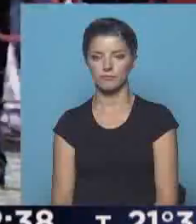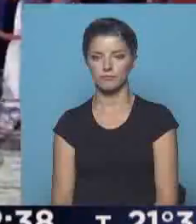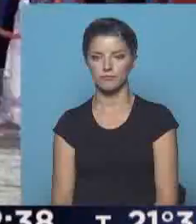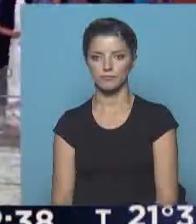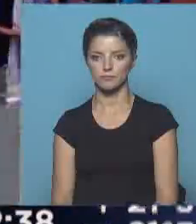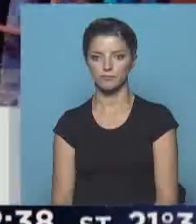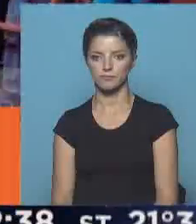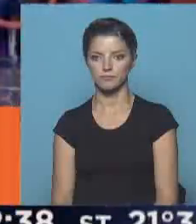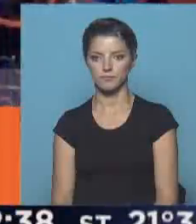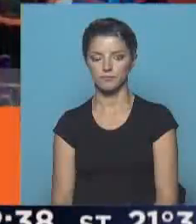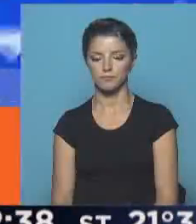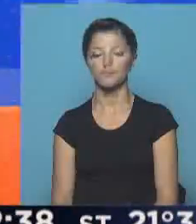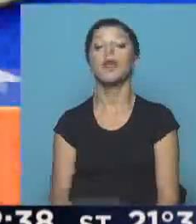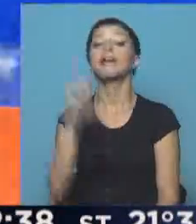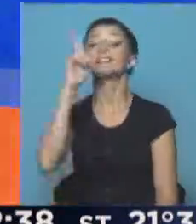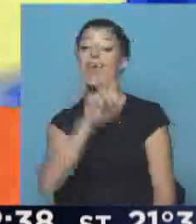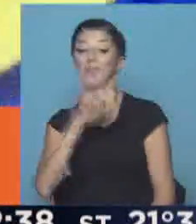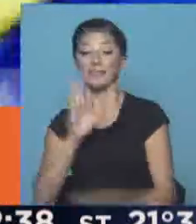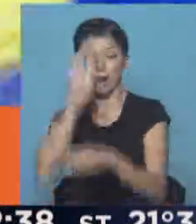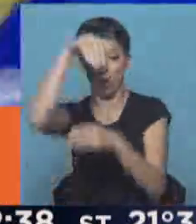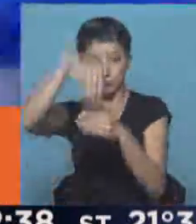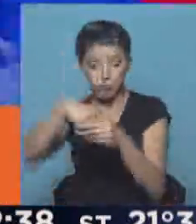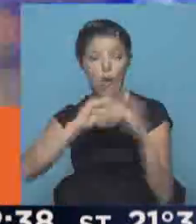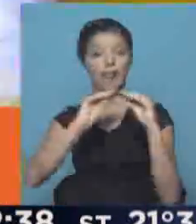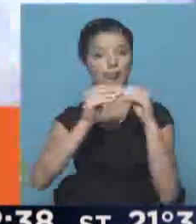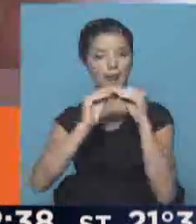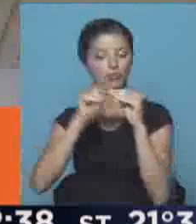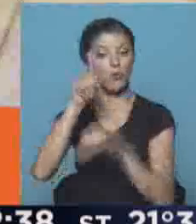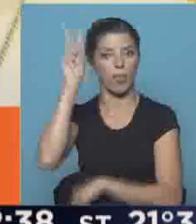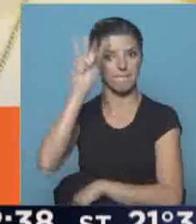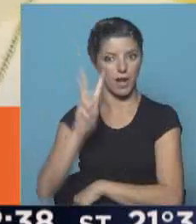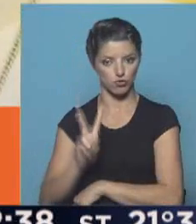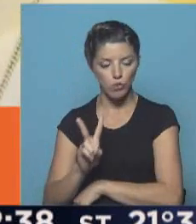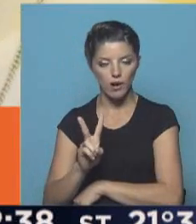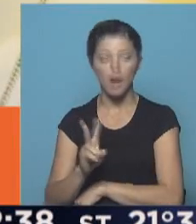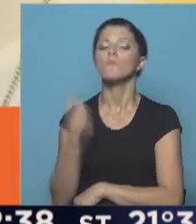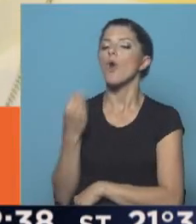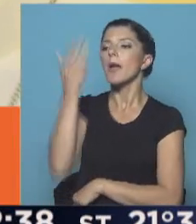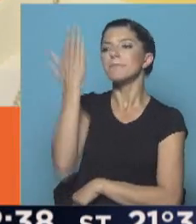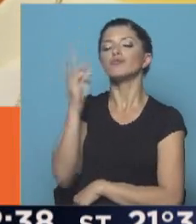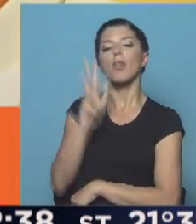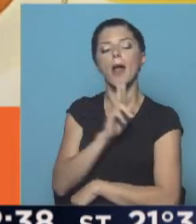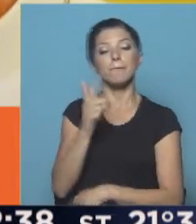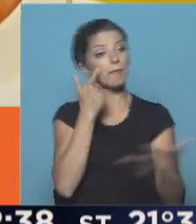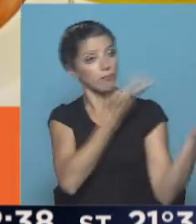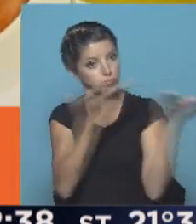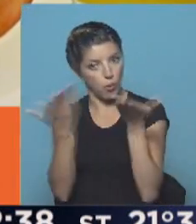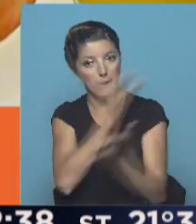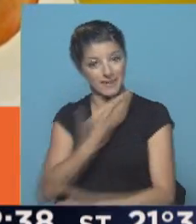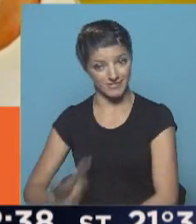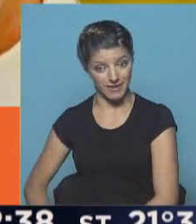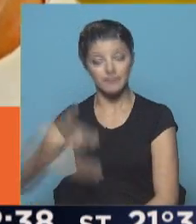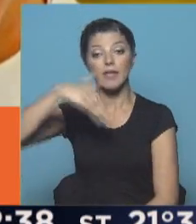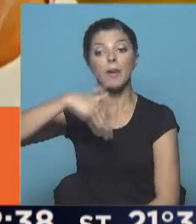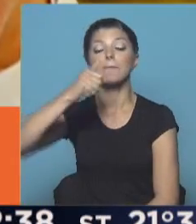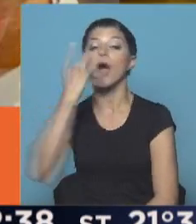La inesperada intervención del Vaticano en el conflicto social y político en Venezuela, luego de que el Papa recibiera al presidente Nicolás Maduro, no